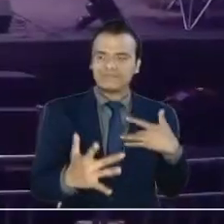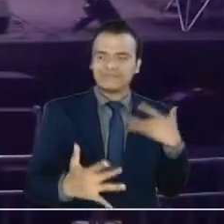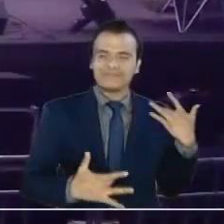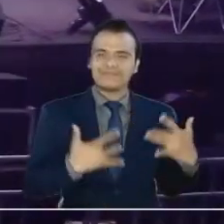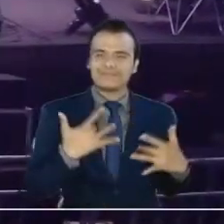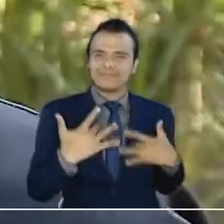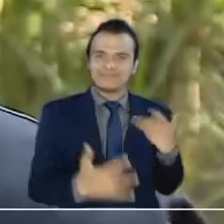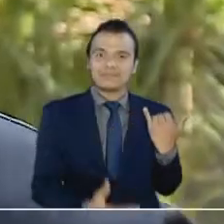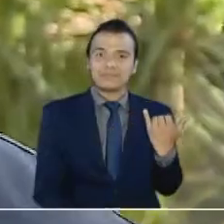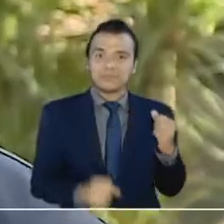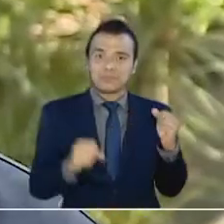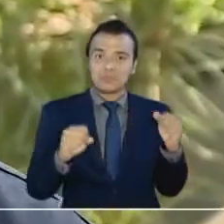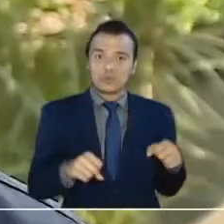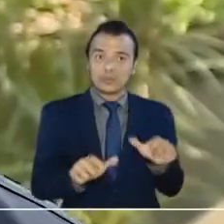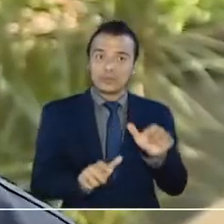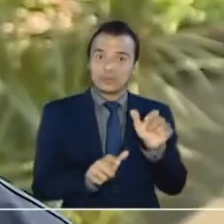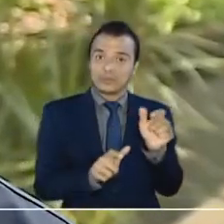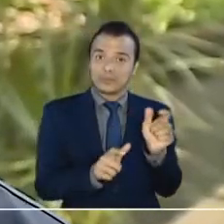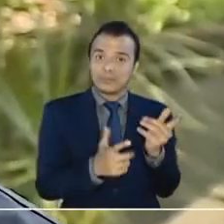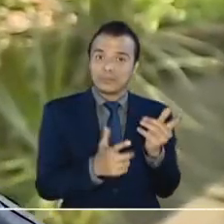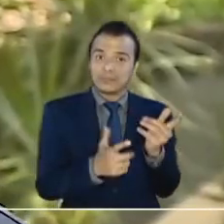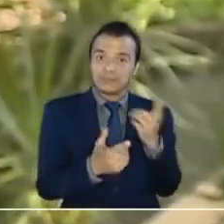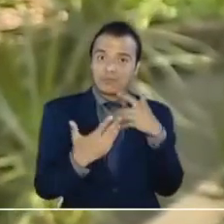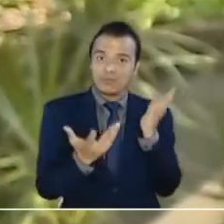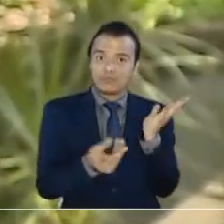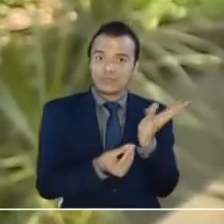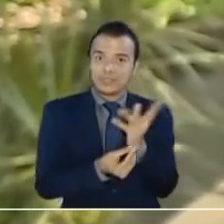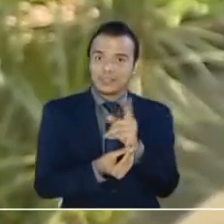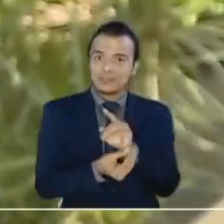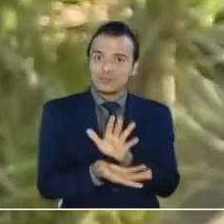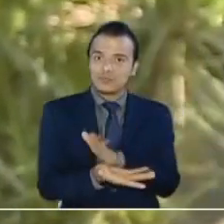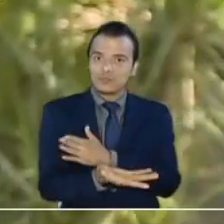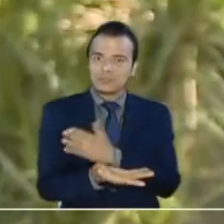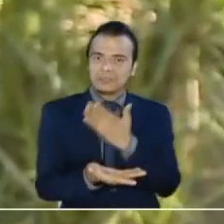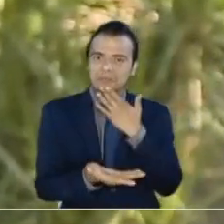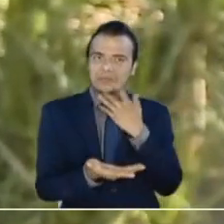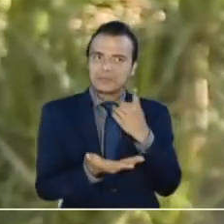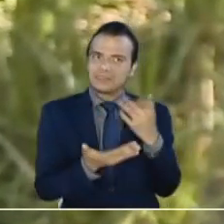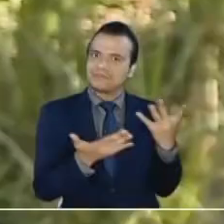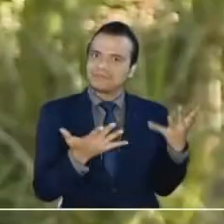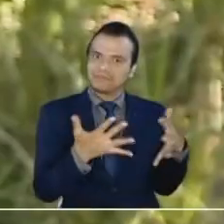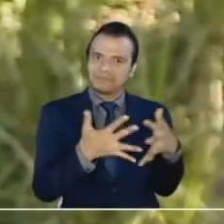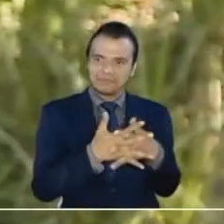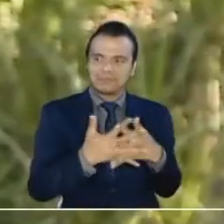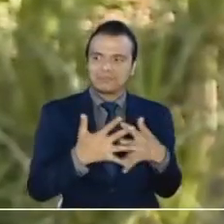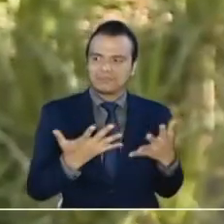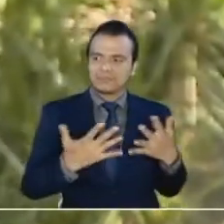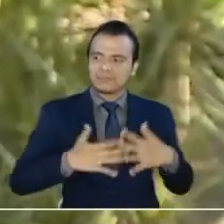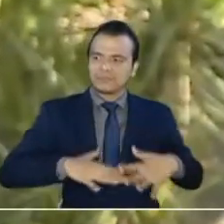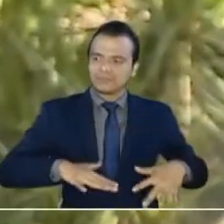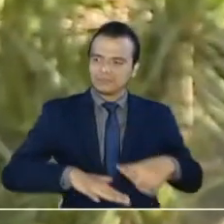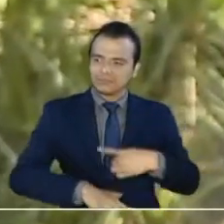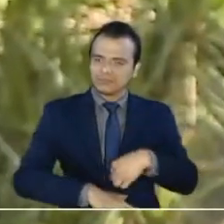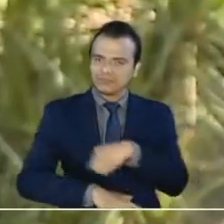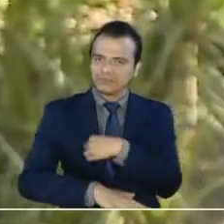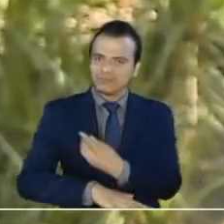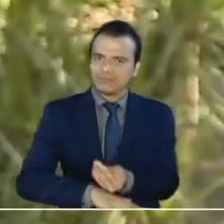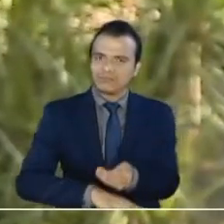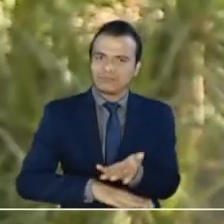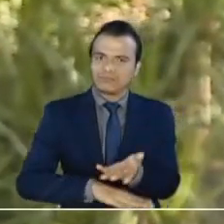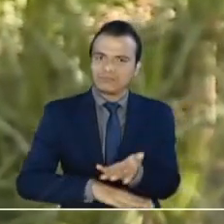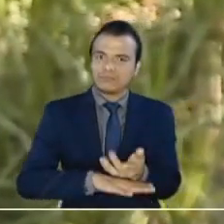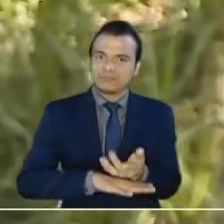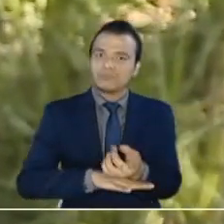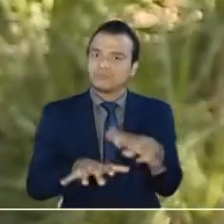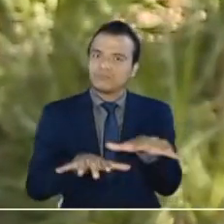artistas. Nosotros en Cali nos hemos preocupado para generar espacios para el desarrollo y disfrute de la industria cultural, y para este caso,